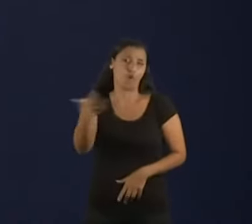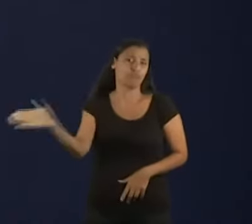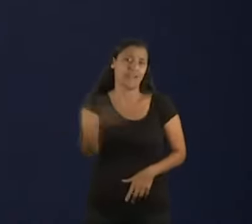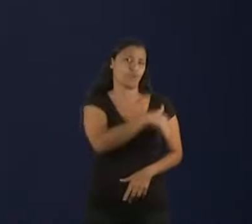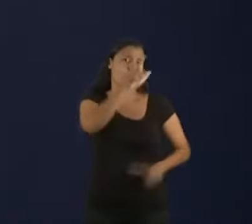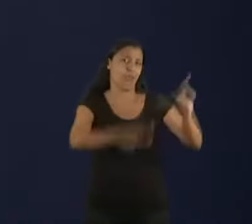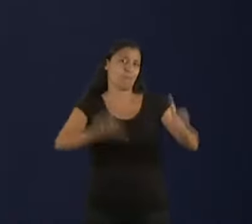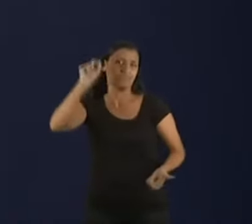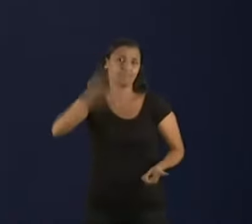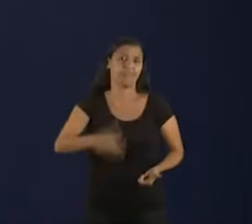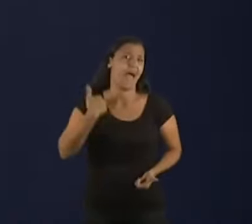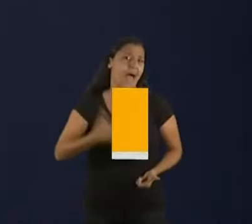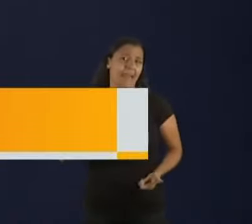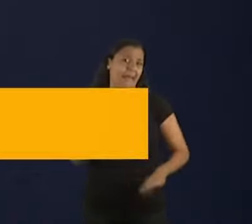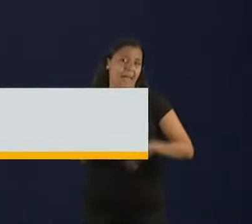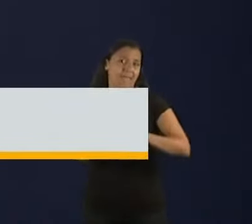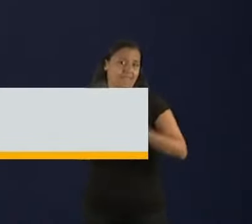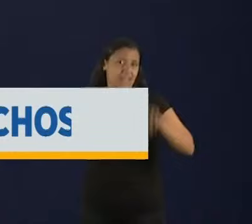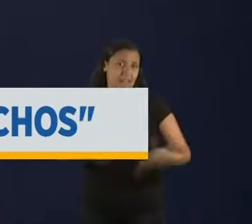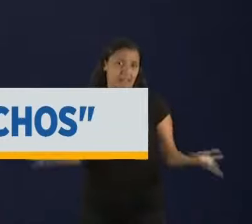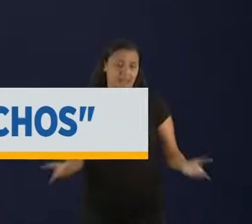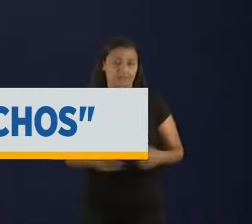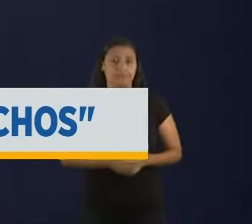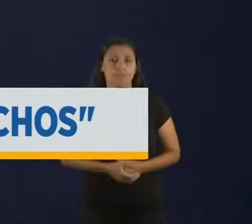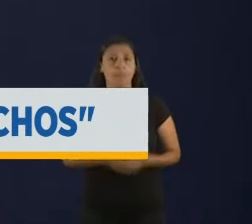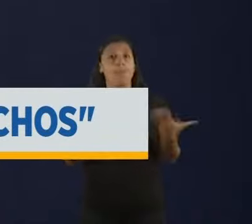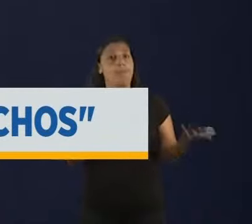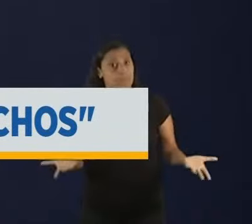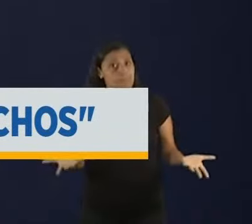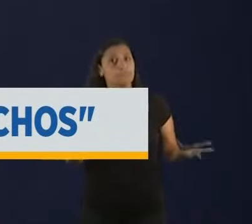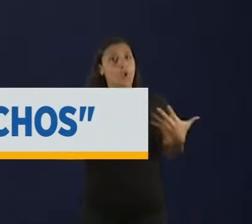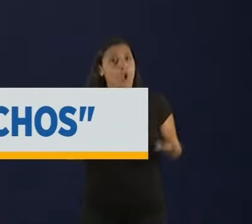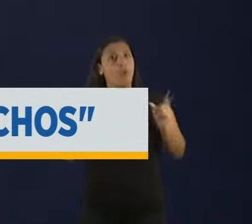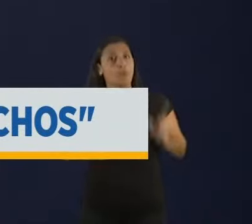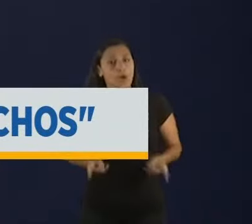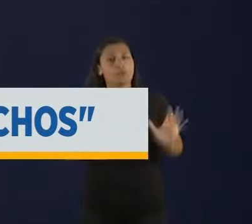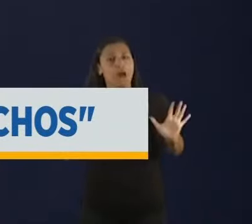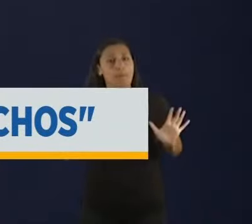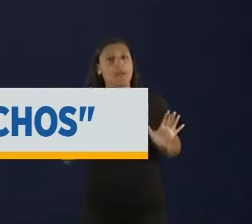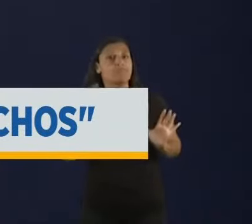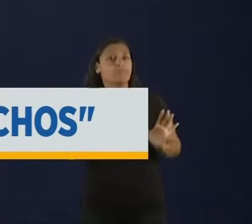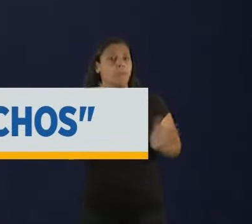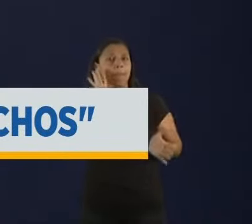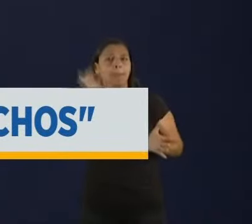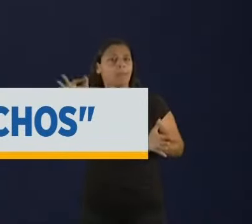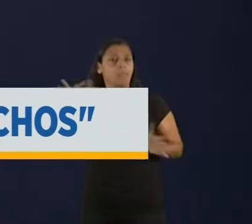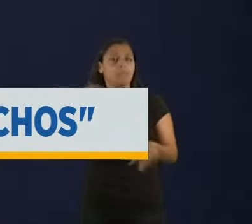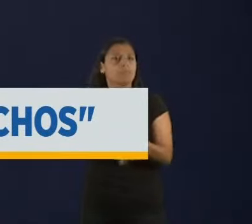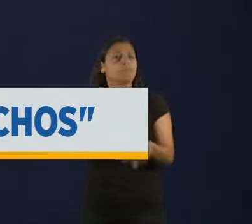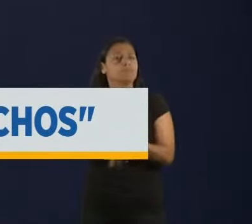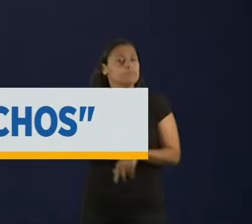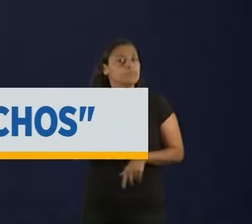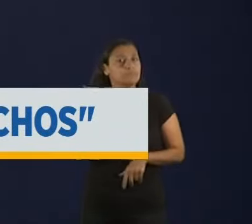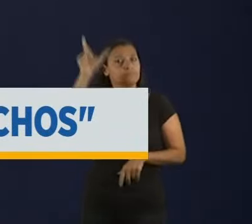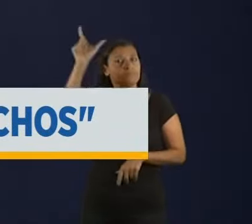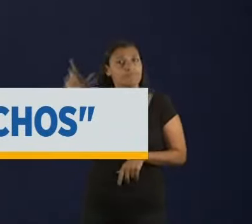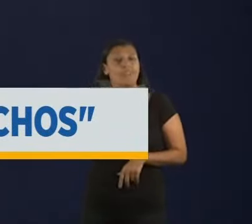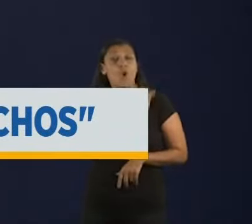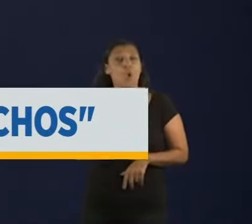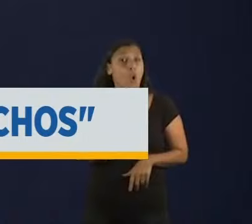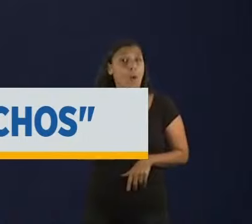todos los argentinos. Por supuesto que es evidente que no ha tenido tiempo